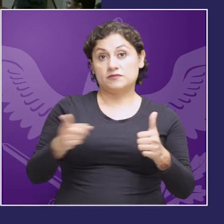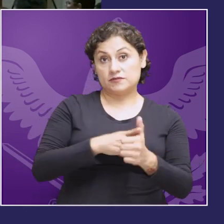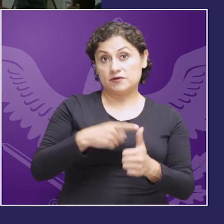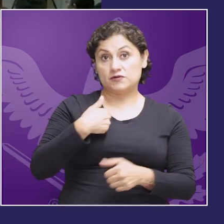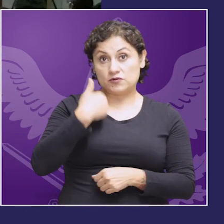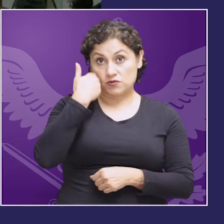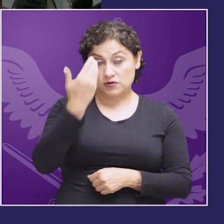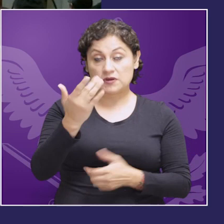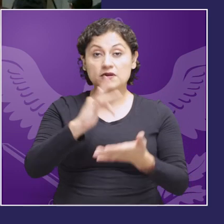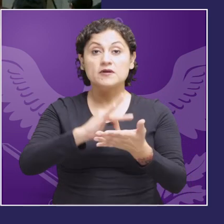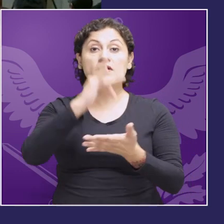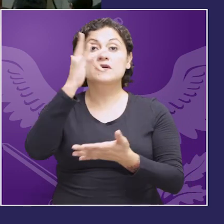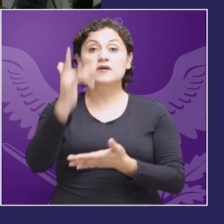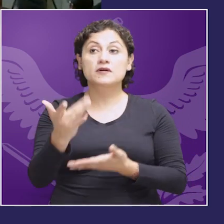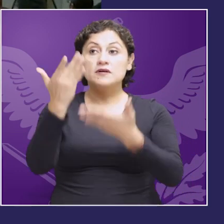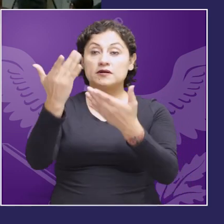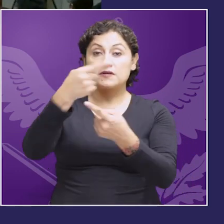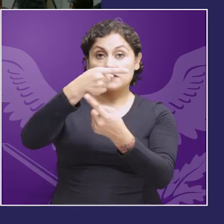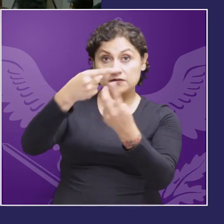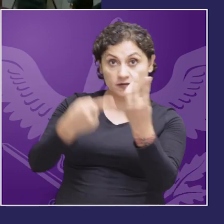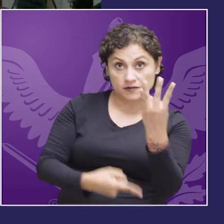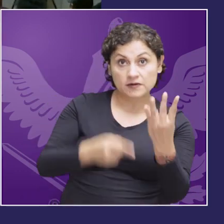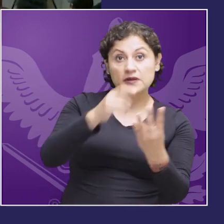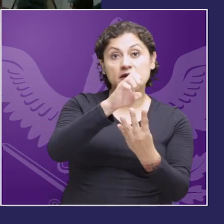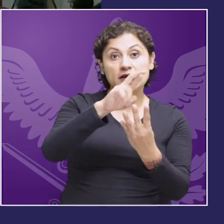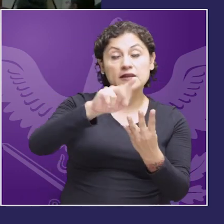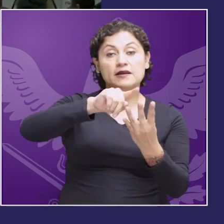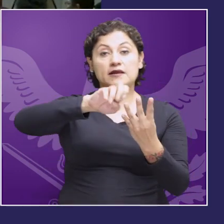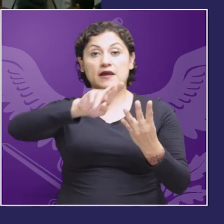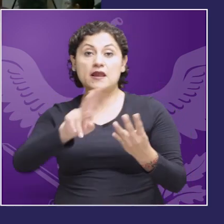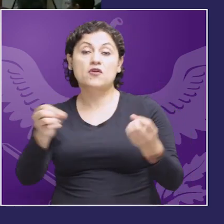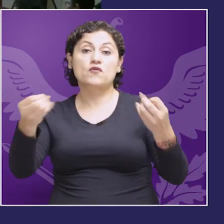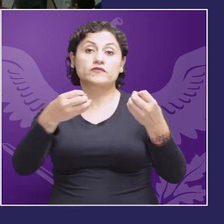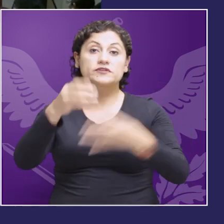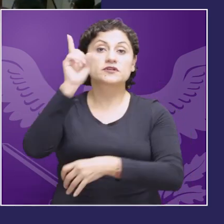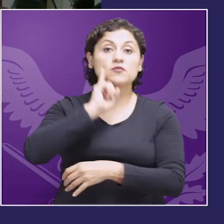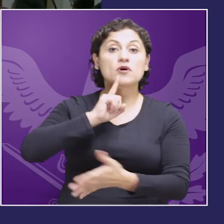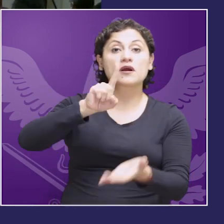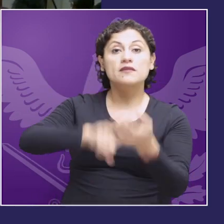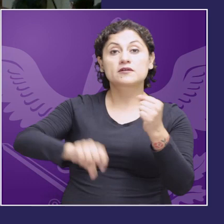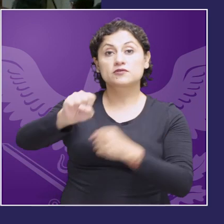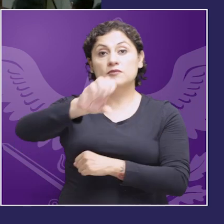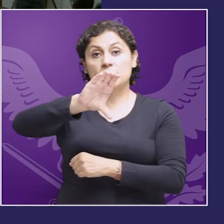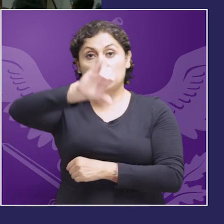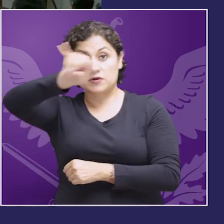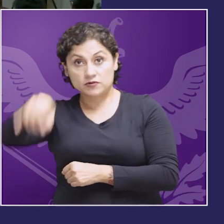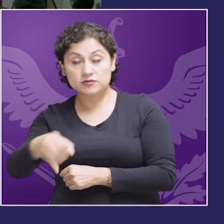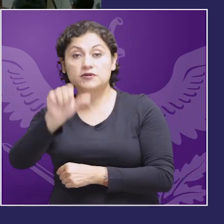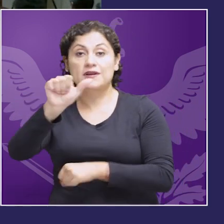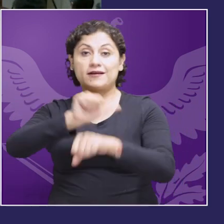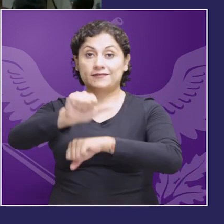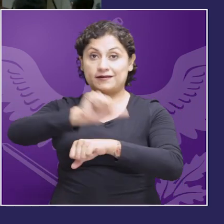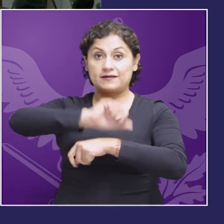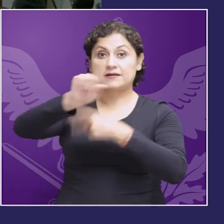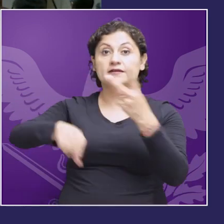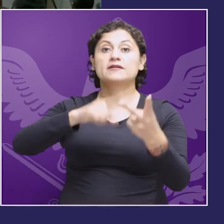lo edito. Excelente. Buenos días con todas y todos. En primer lugar, quisiera agradecer a la CIN,